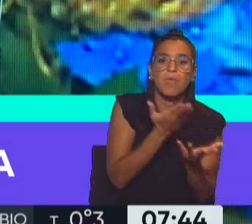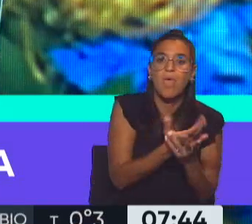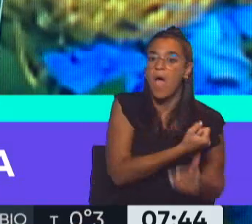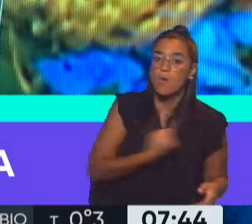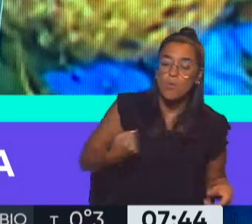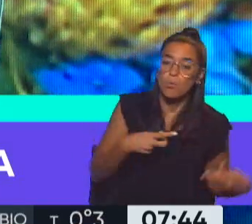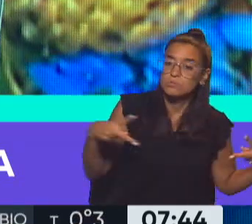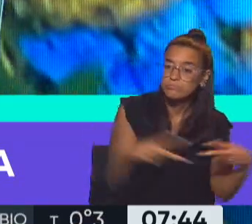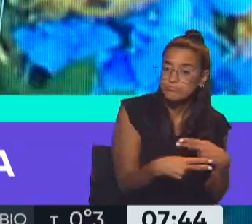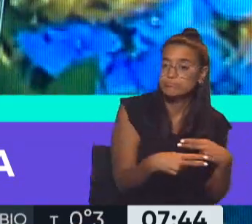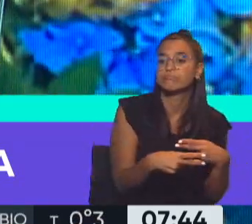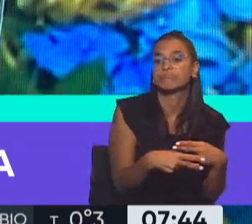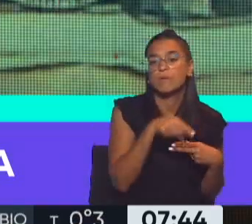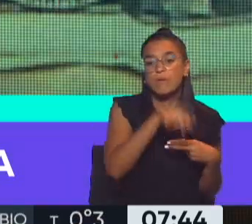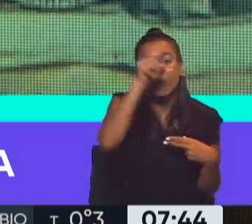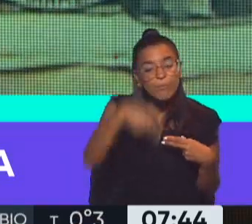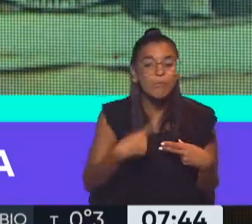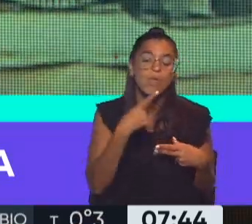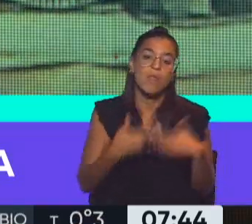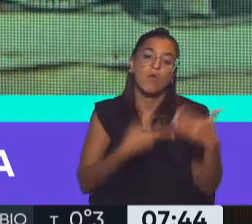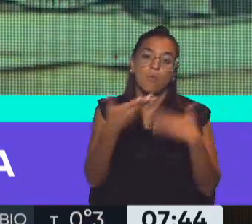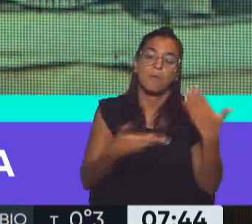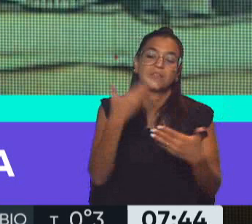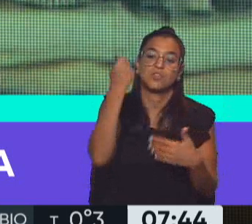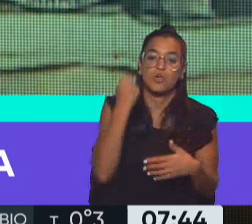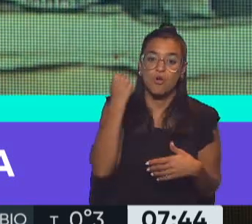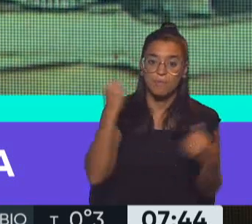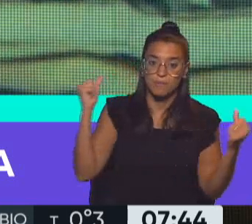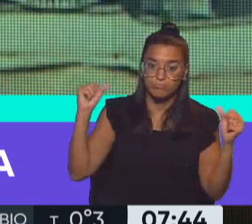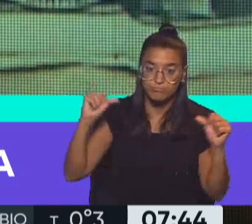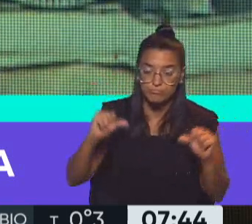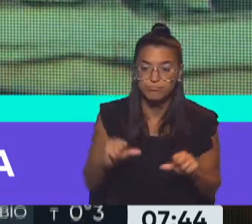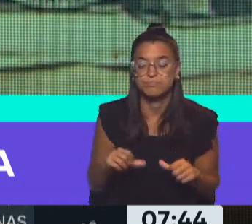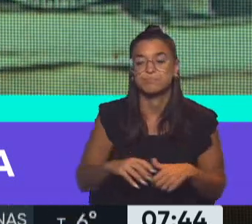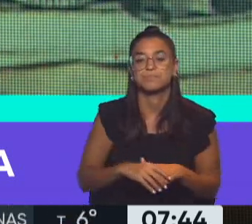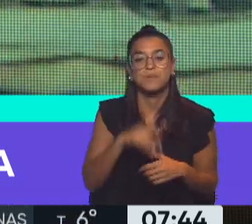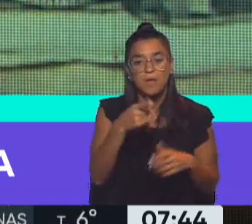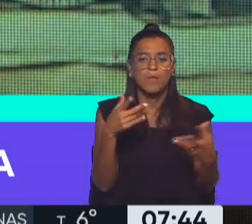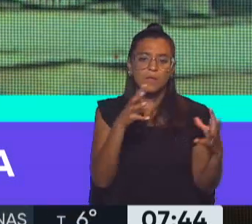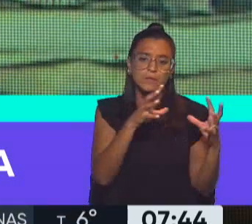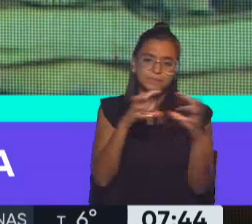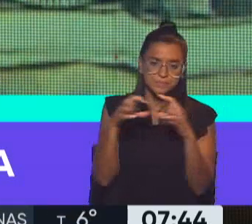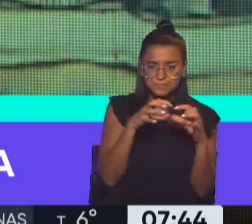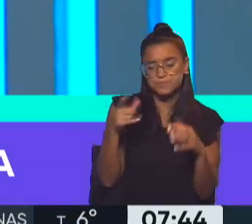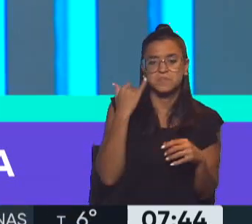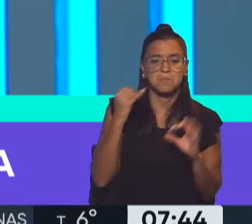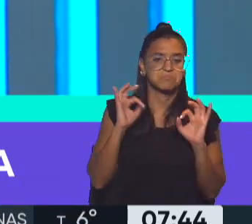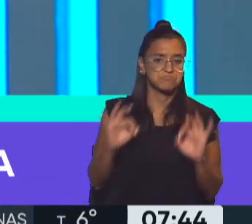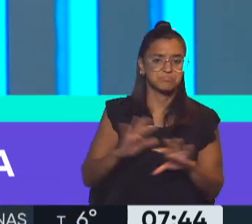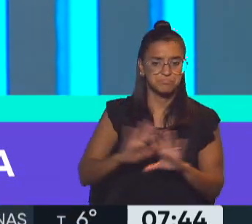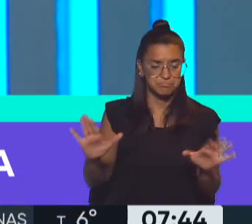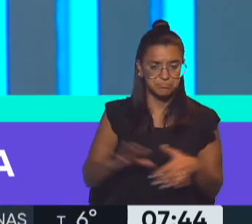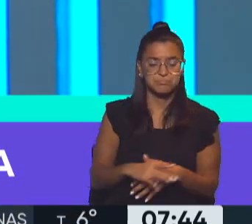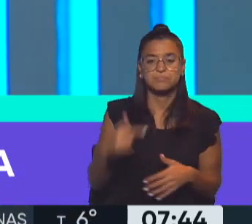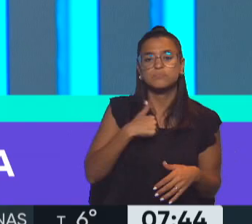ajustemos y a que eso afecte toda la recuperación económica que hubo durante el último año. Esa discusión me parece que está saldada.